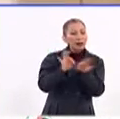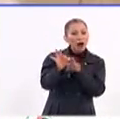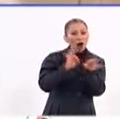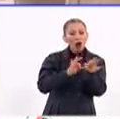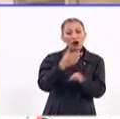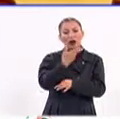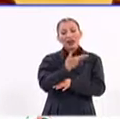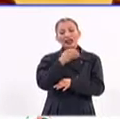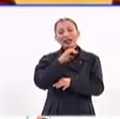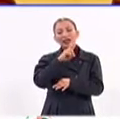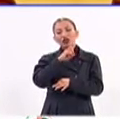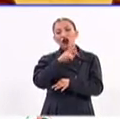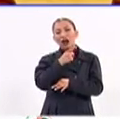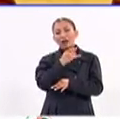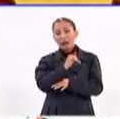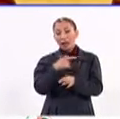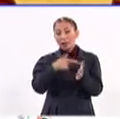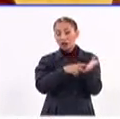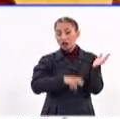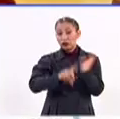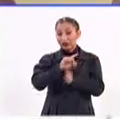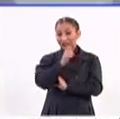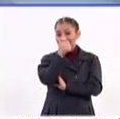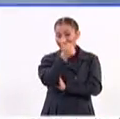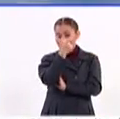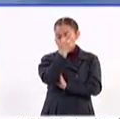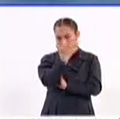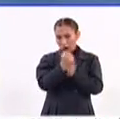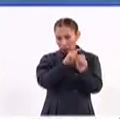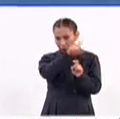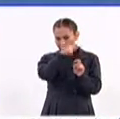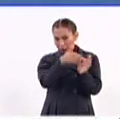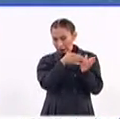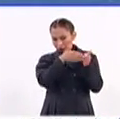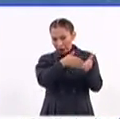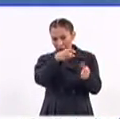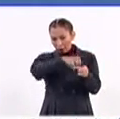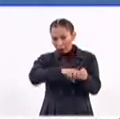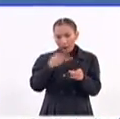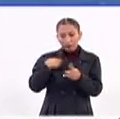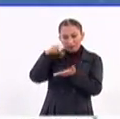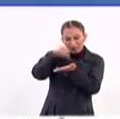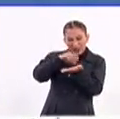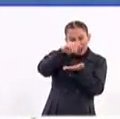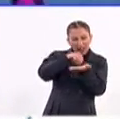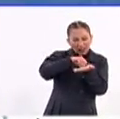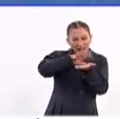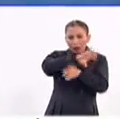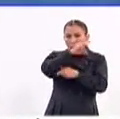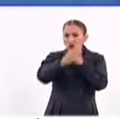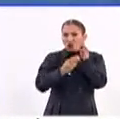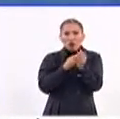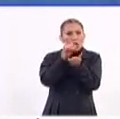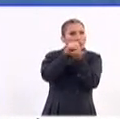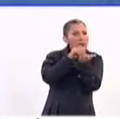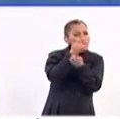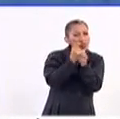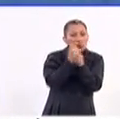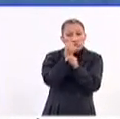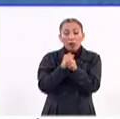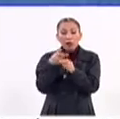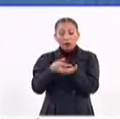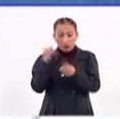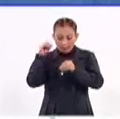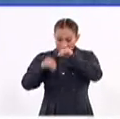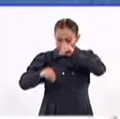de hidrografía. En 1836, 5 años después de zarpar, había recopilado datos por todo el mundo. Esto le